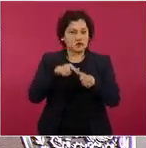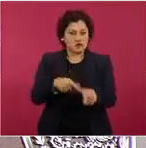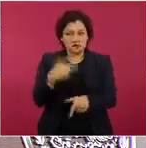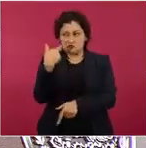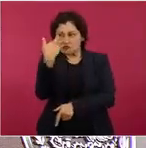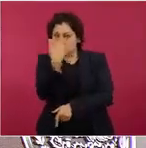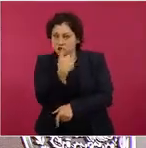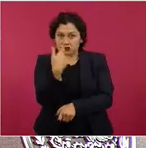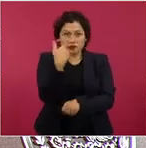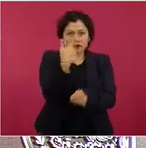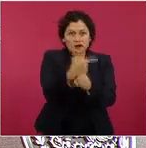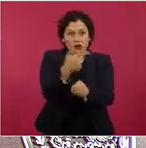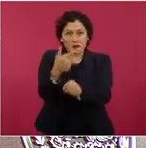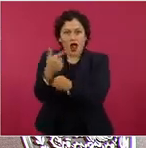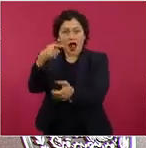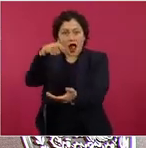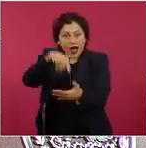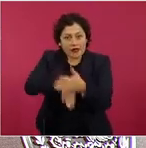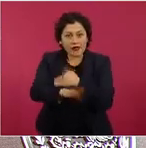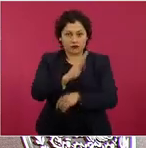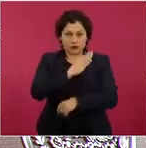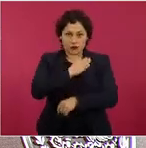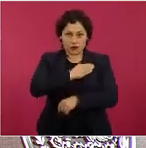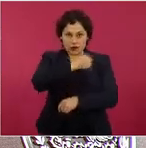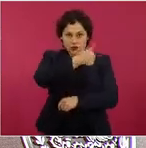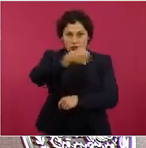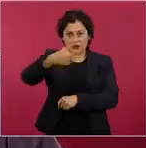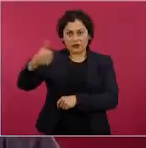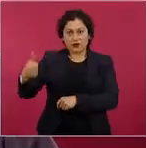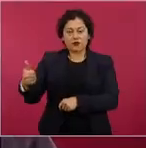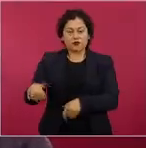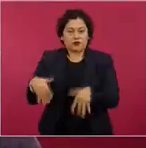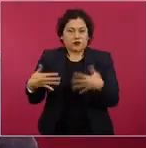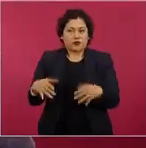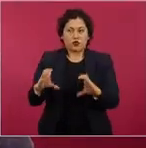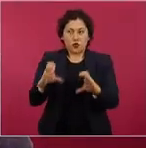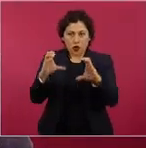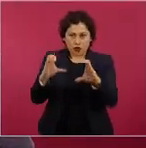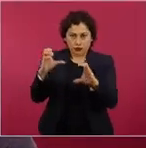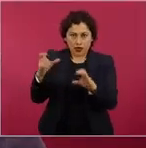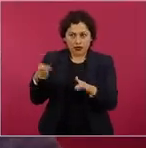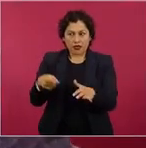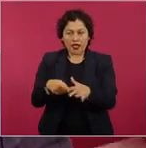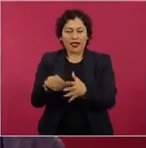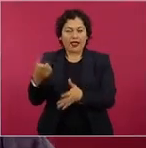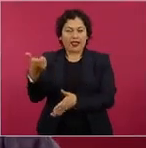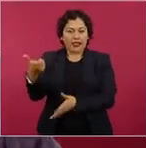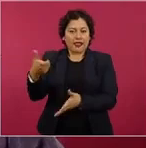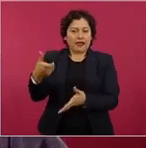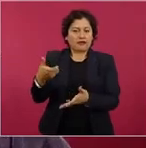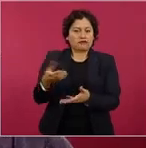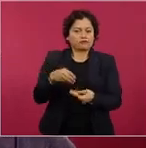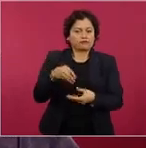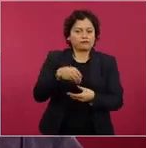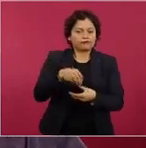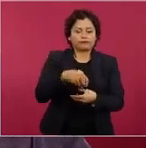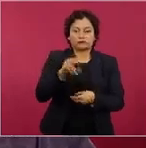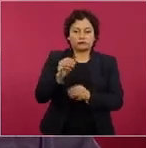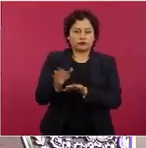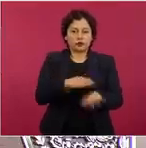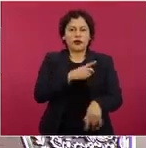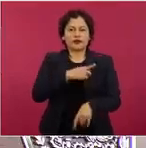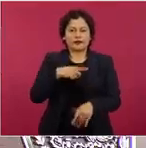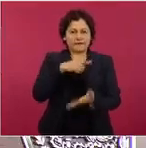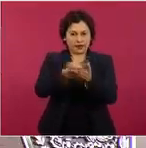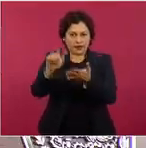de los servicios sanitarios, que de preferencia no los cobren y sobre todo que los mantengan en buenas condiciones y limpios. Del